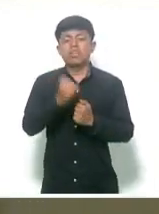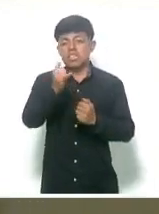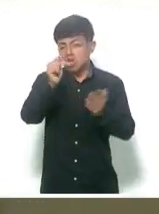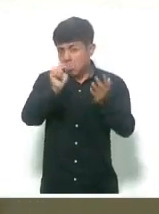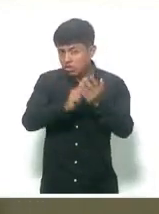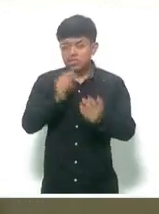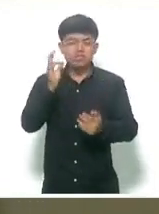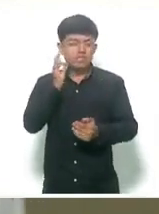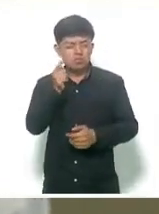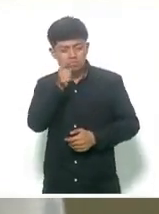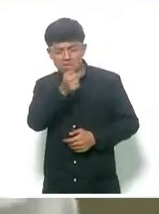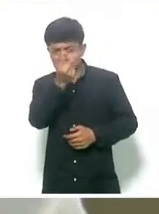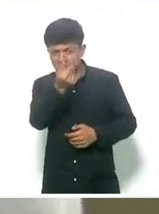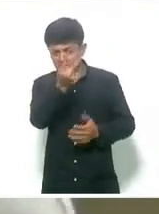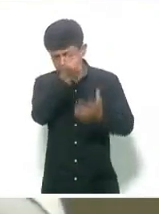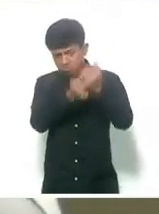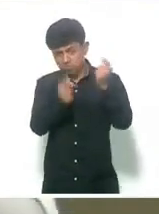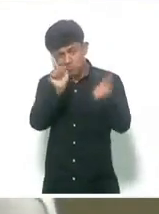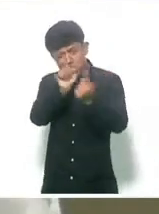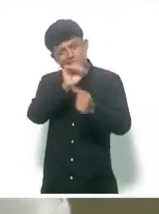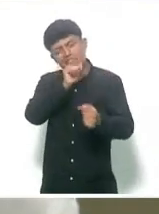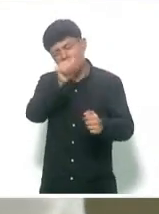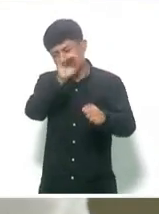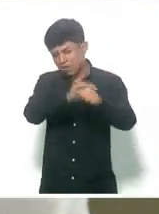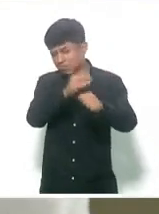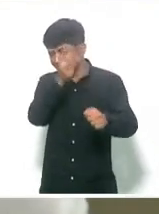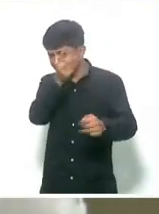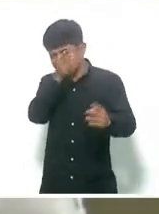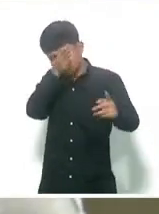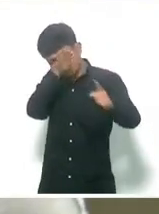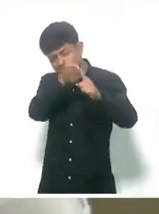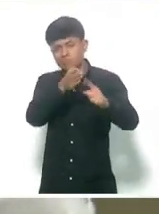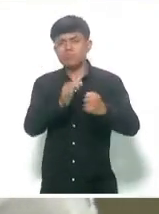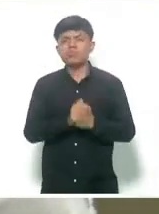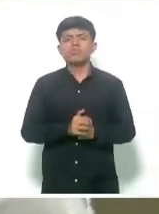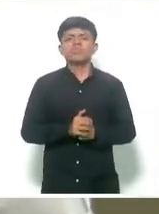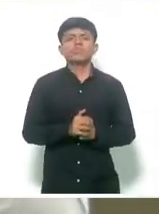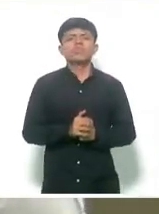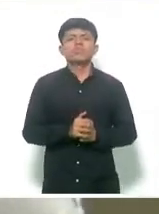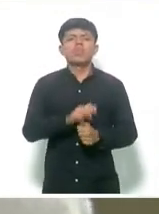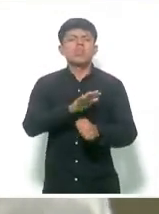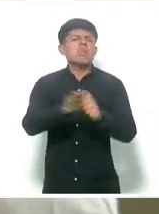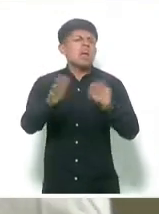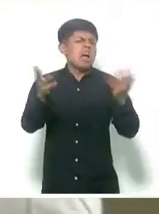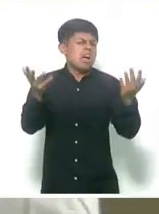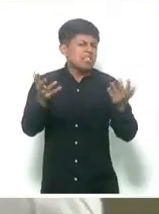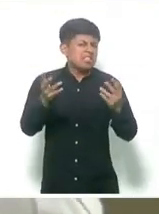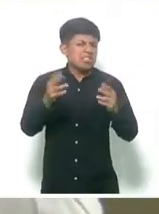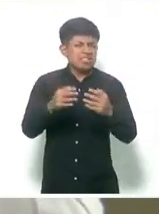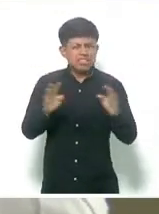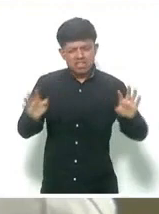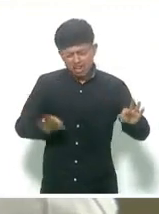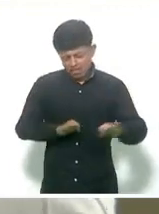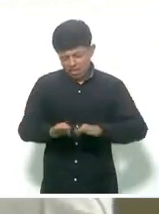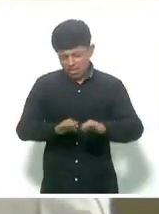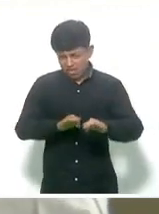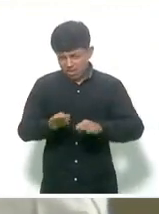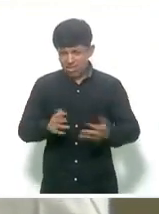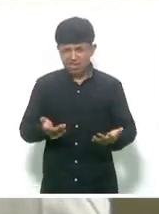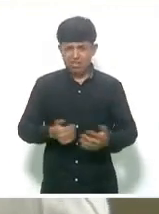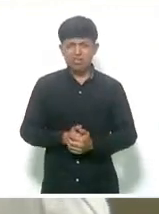el fiscal qué se está haciendo en materia del trabajo fuerte y duro